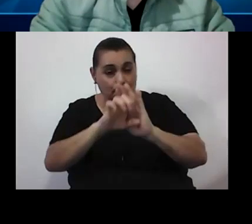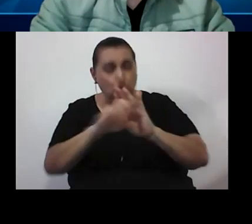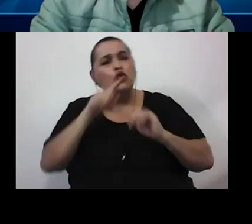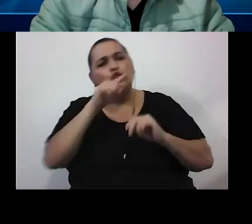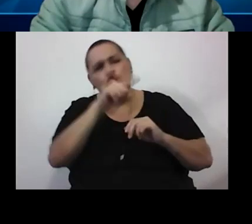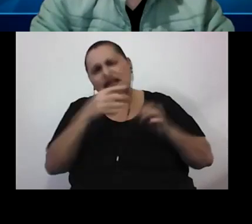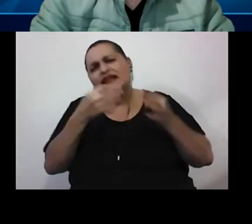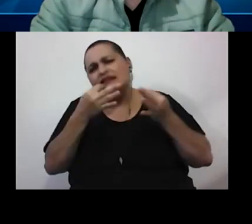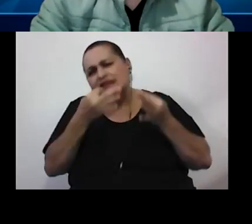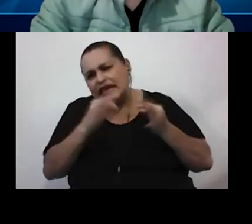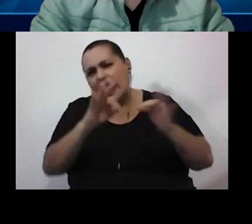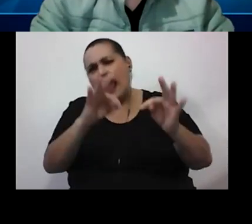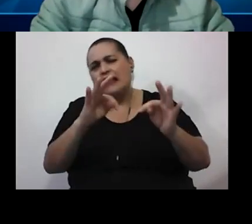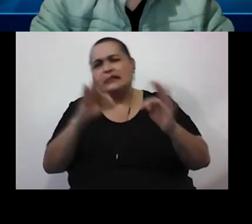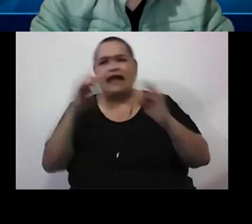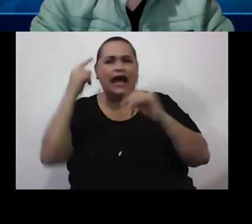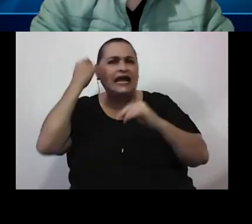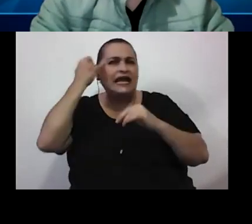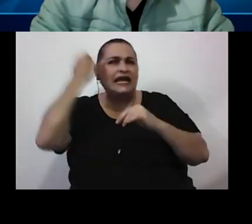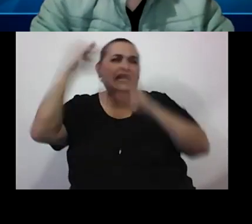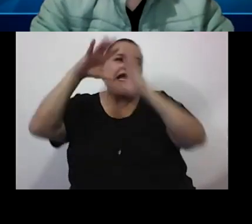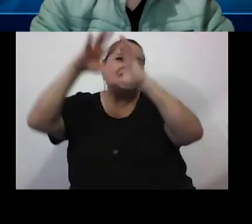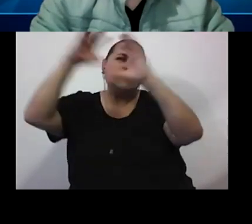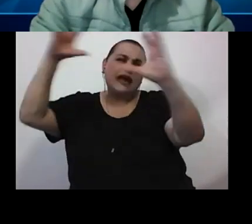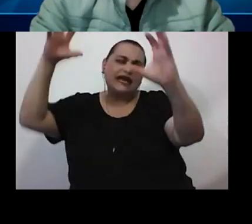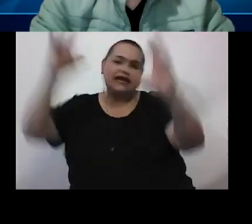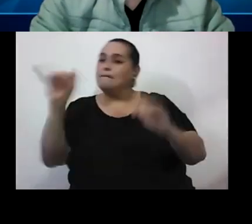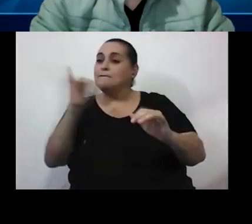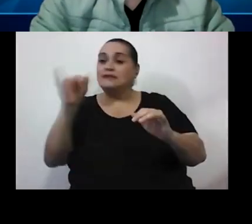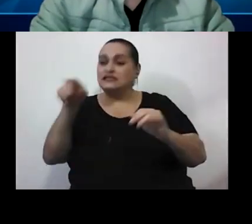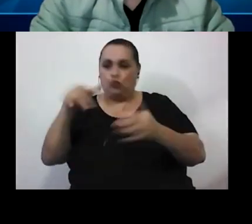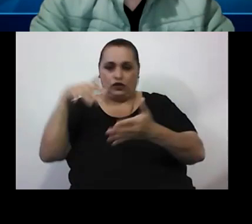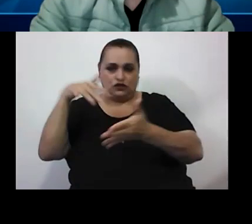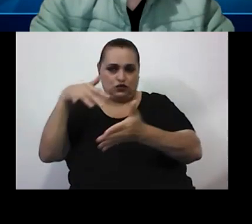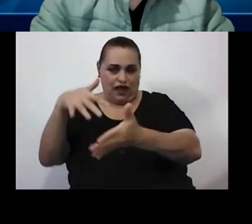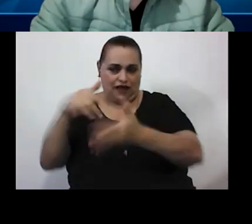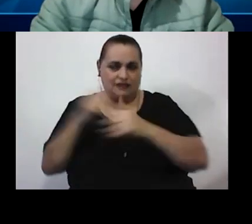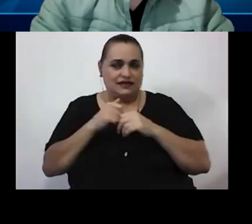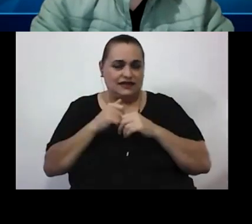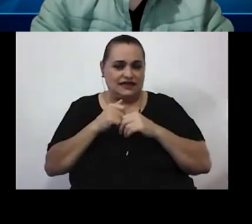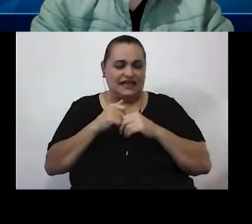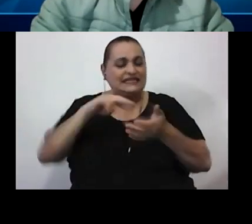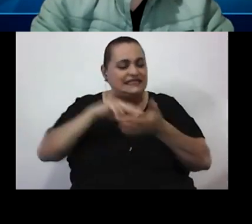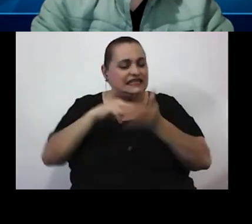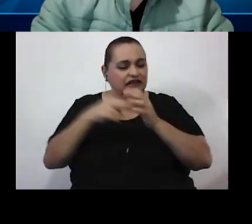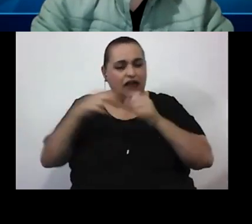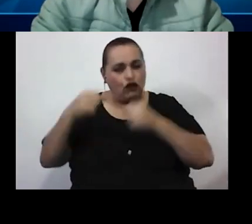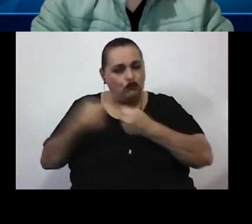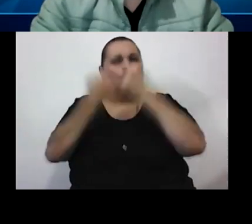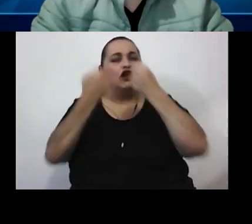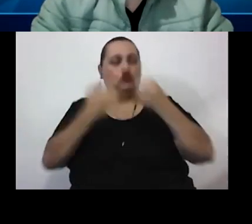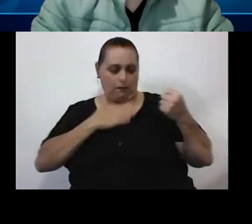usted imaginar esa misma persona, ese mismo alumno, alumna, que le representa un desafío. Imagínenselo